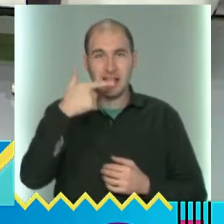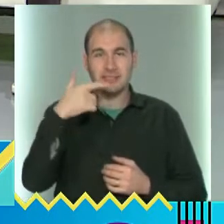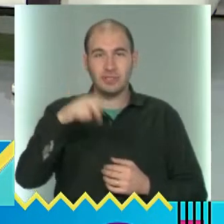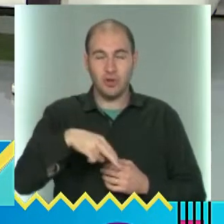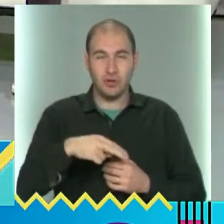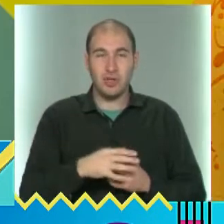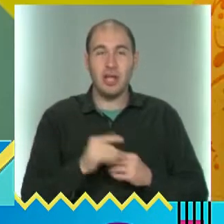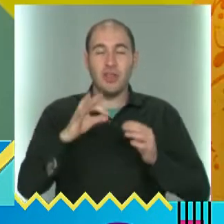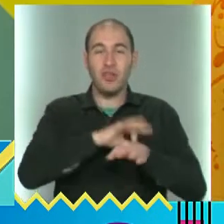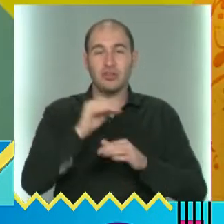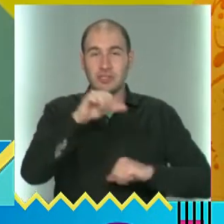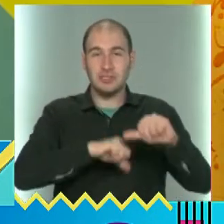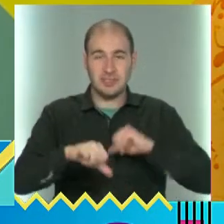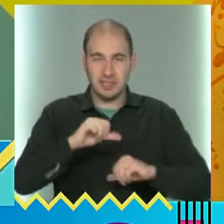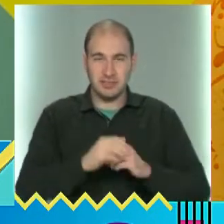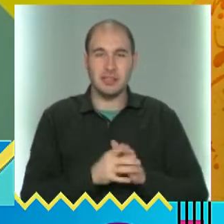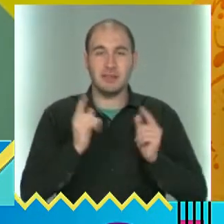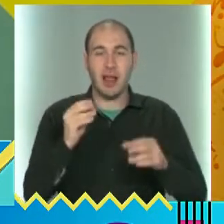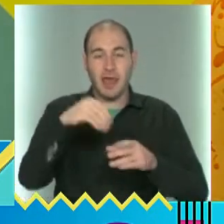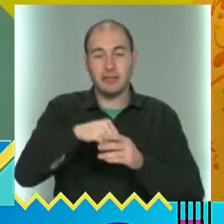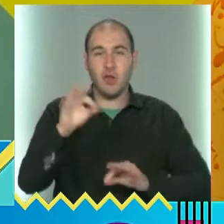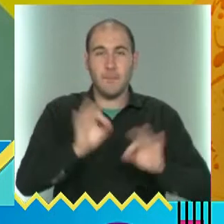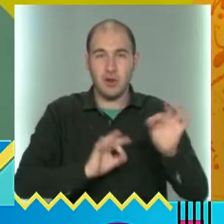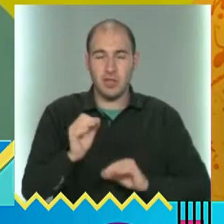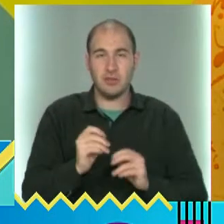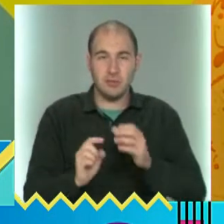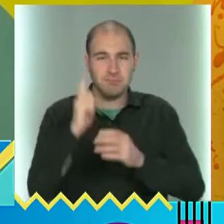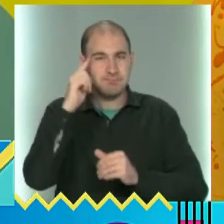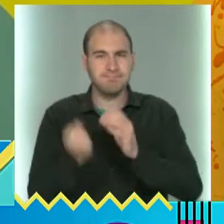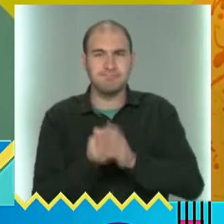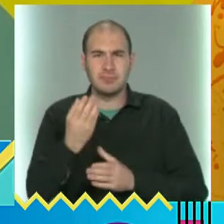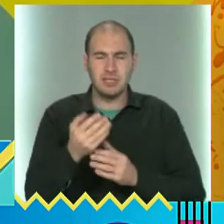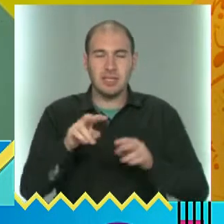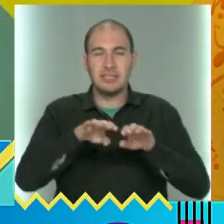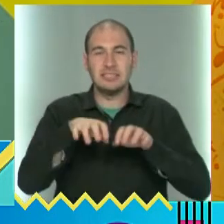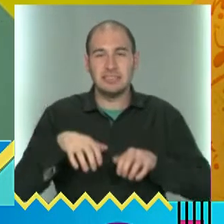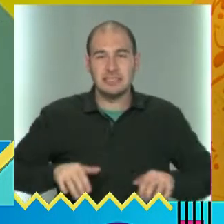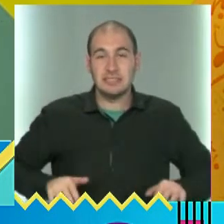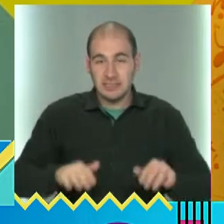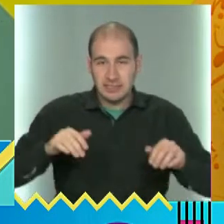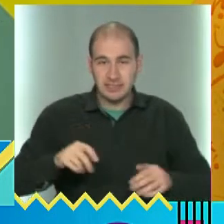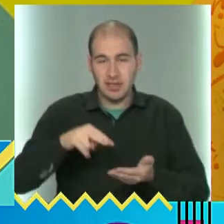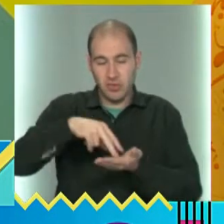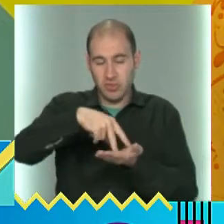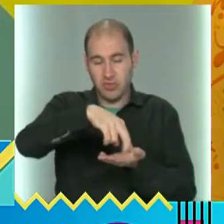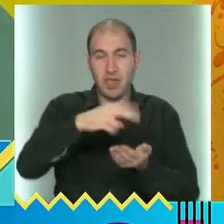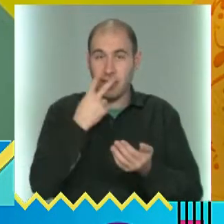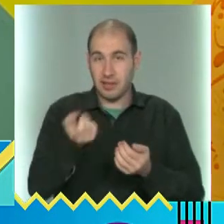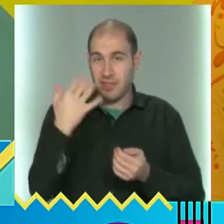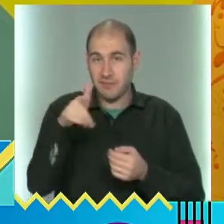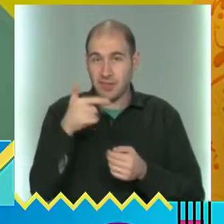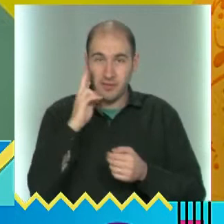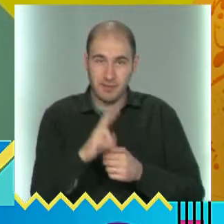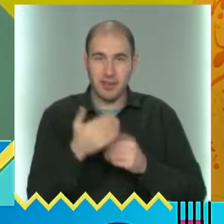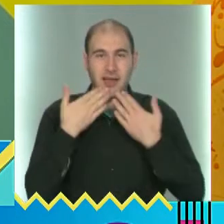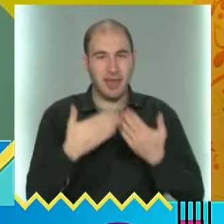Dugarte, doctor en Ciencias Aplicadas y parte de un proyecto de invención de silla de ruedas con bipedestación eléctrica. Lo veíamos recién en el clip.